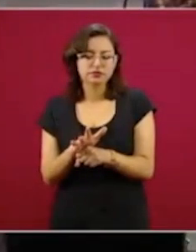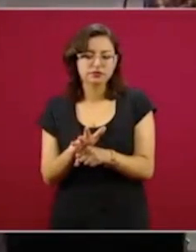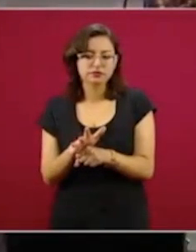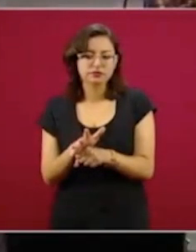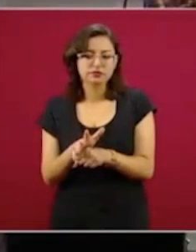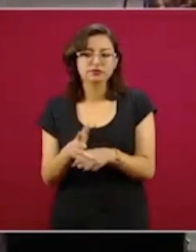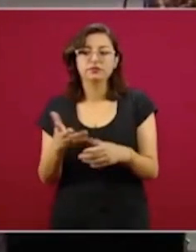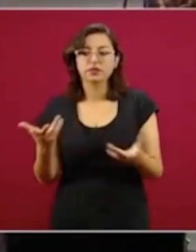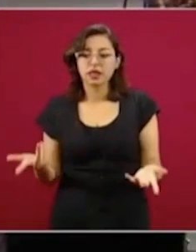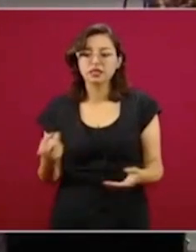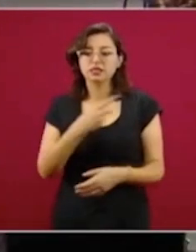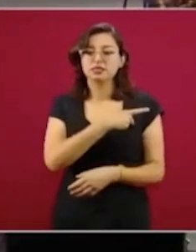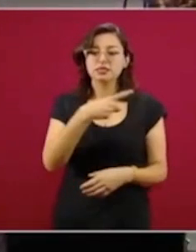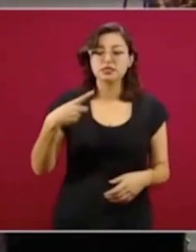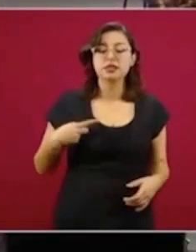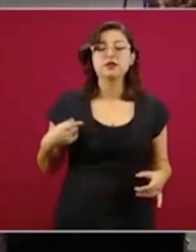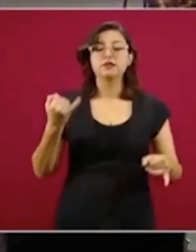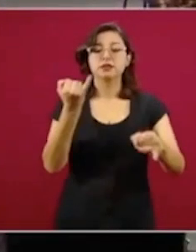e informar